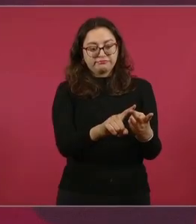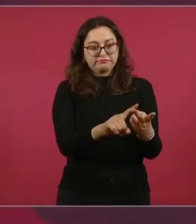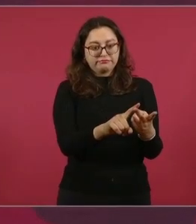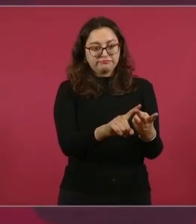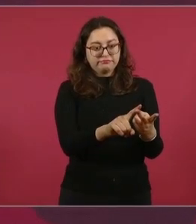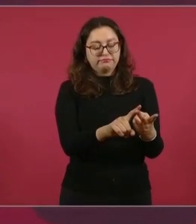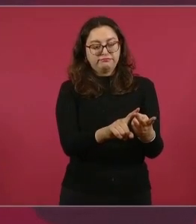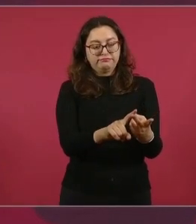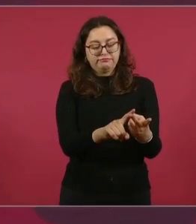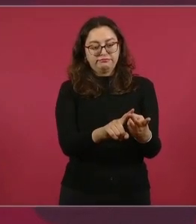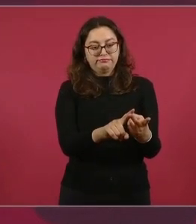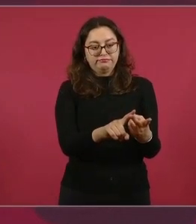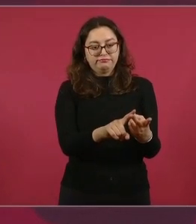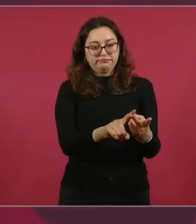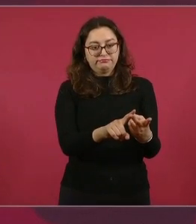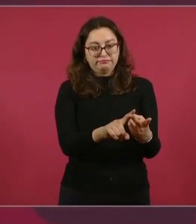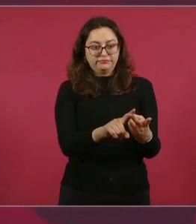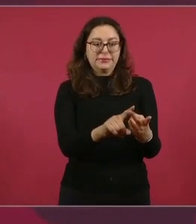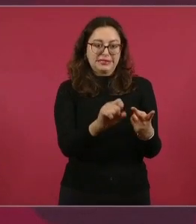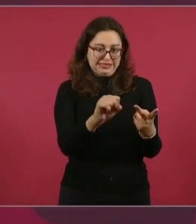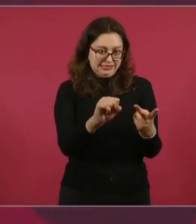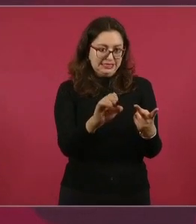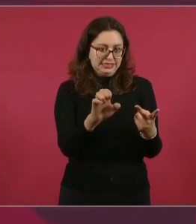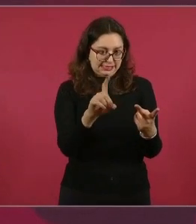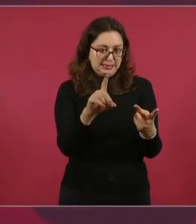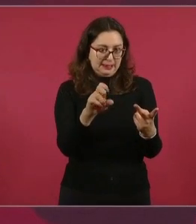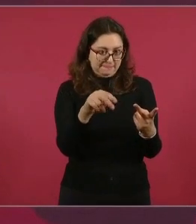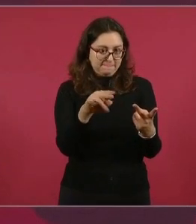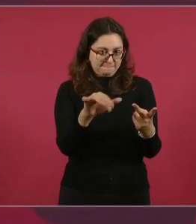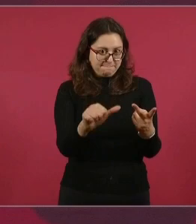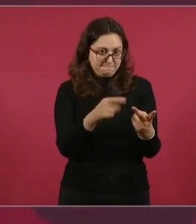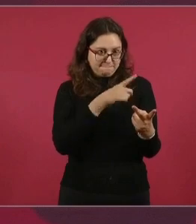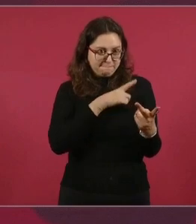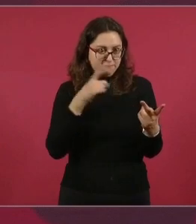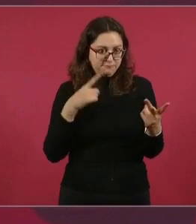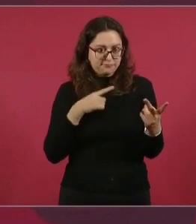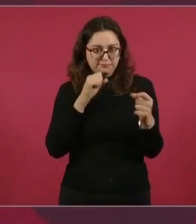decidir sobre el secretario de la Defensa.